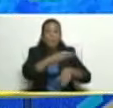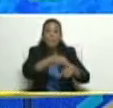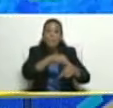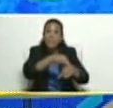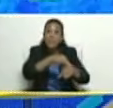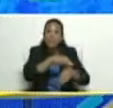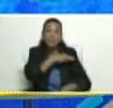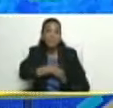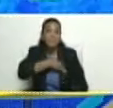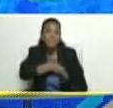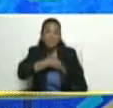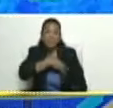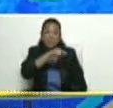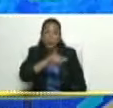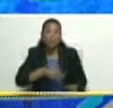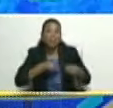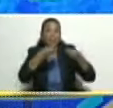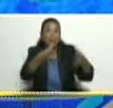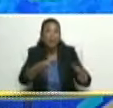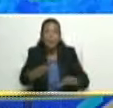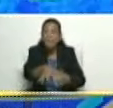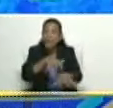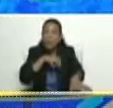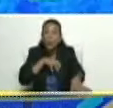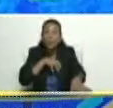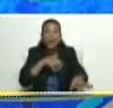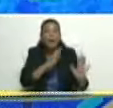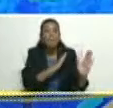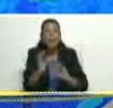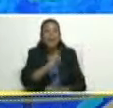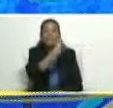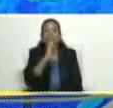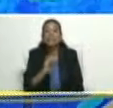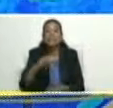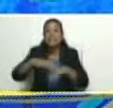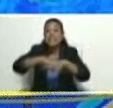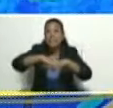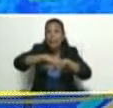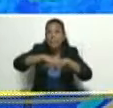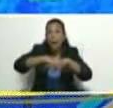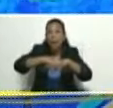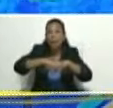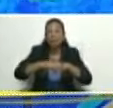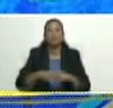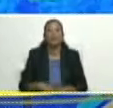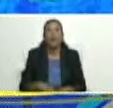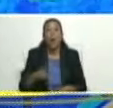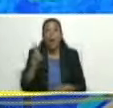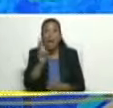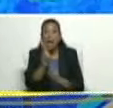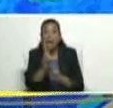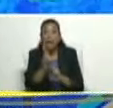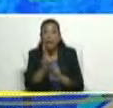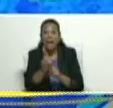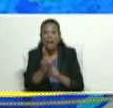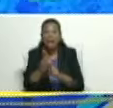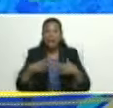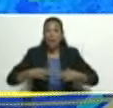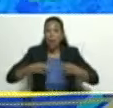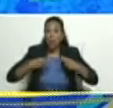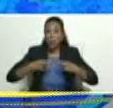con la entrega masiva del plan Z, plan R y plan C. Personalmente quiero ir a